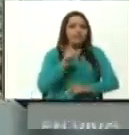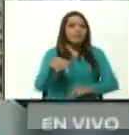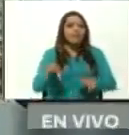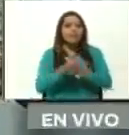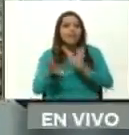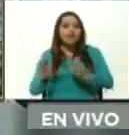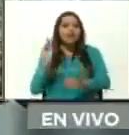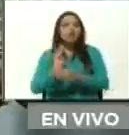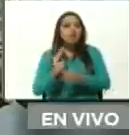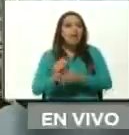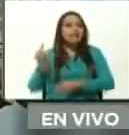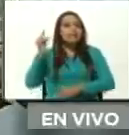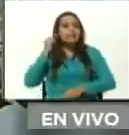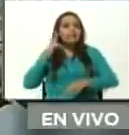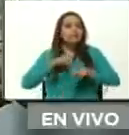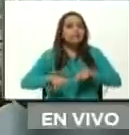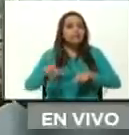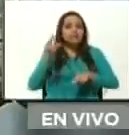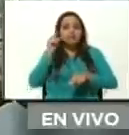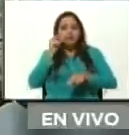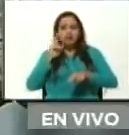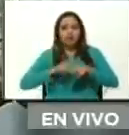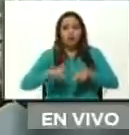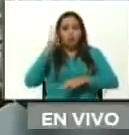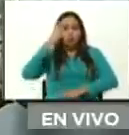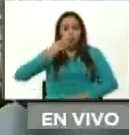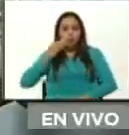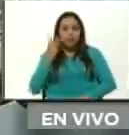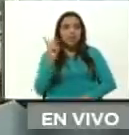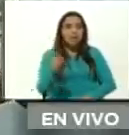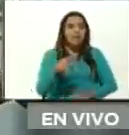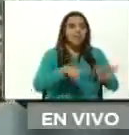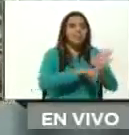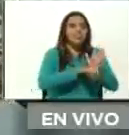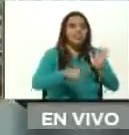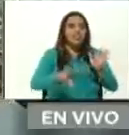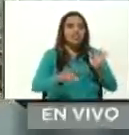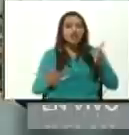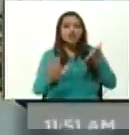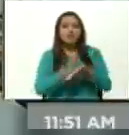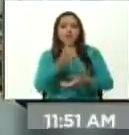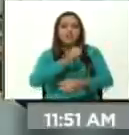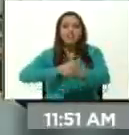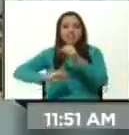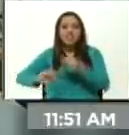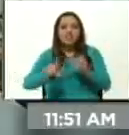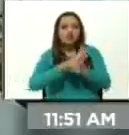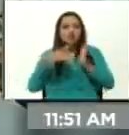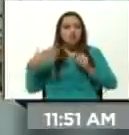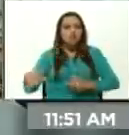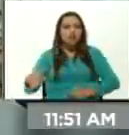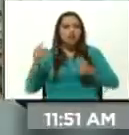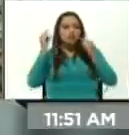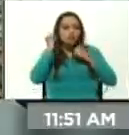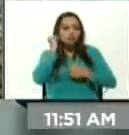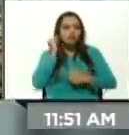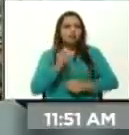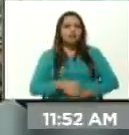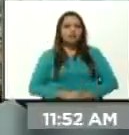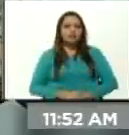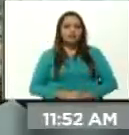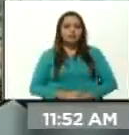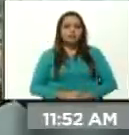niñas y adolescentes, la ley contra la violencia a la mujer para proteger derechos humanos de